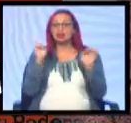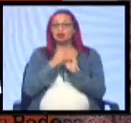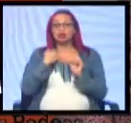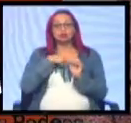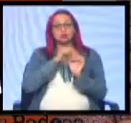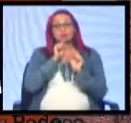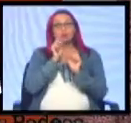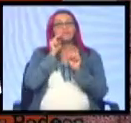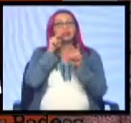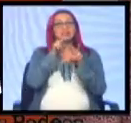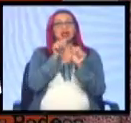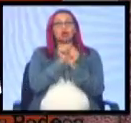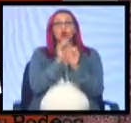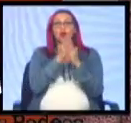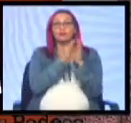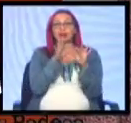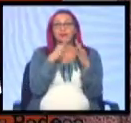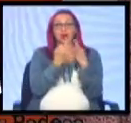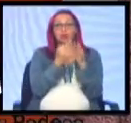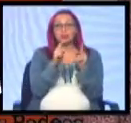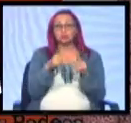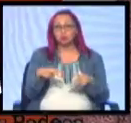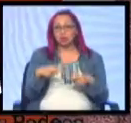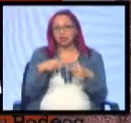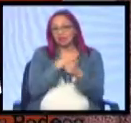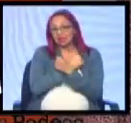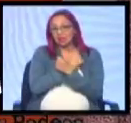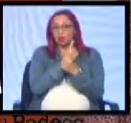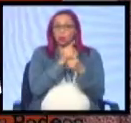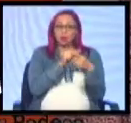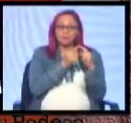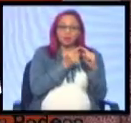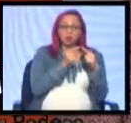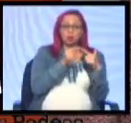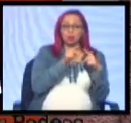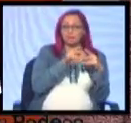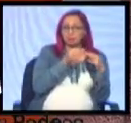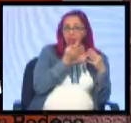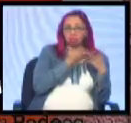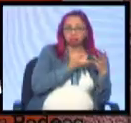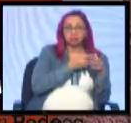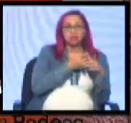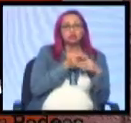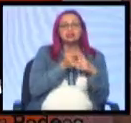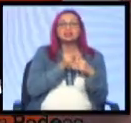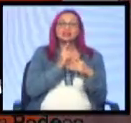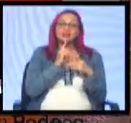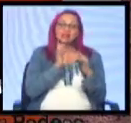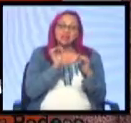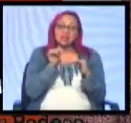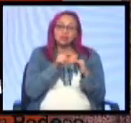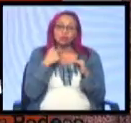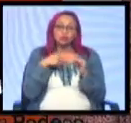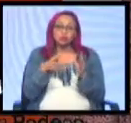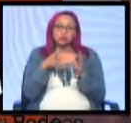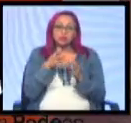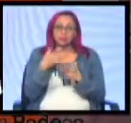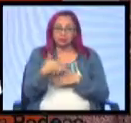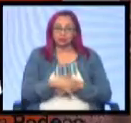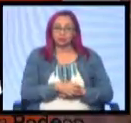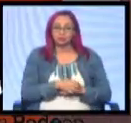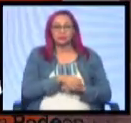nosotros va a estar ahí, o un familiar, o un ser querido, o un amigo, o un pariente. Entonces, definitivamente, eso es lo que pretende el